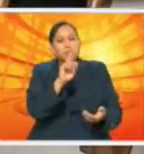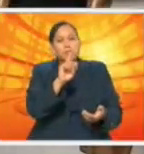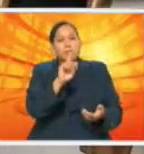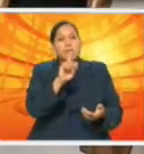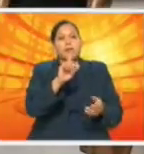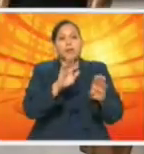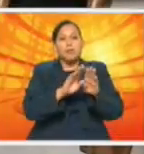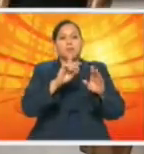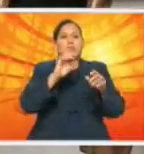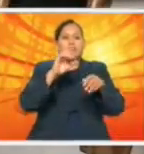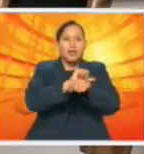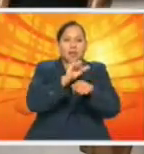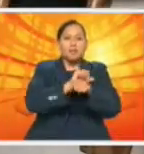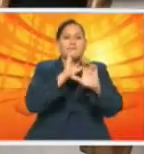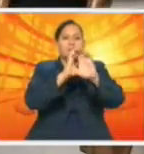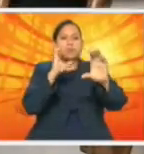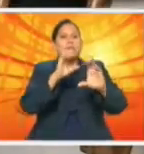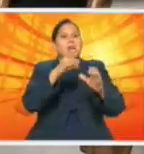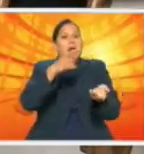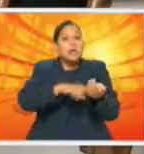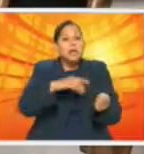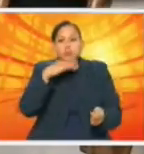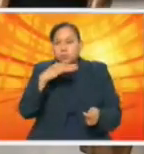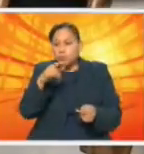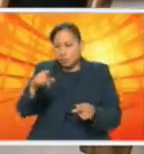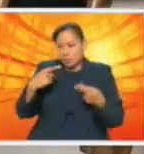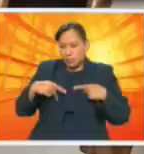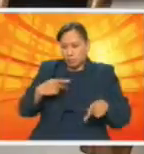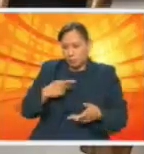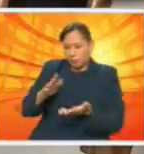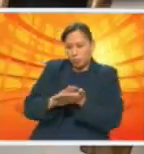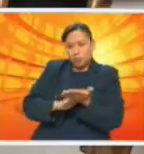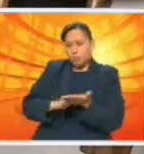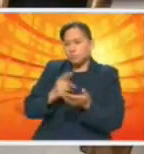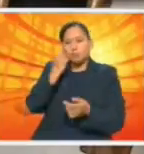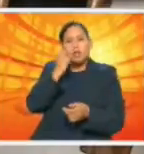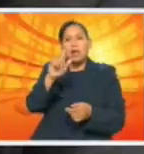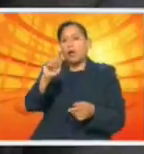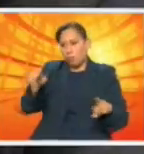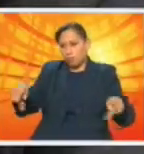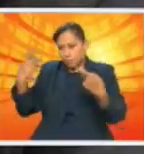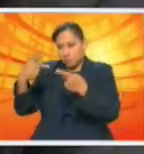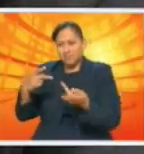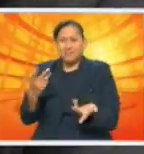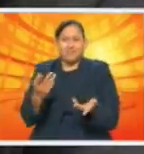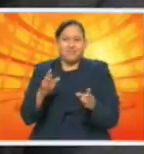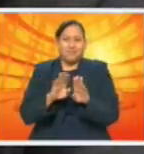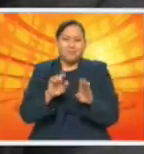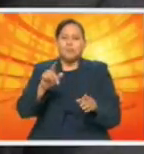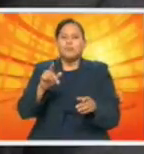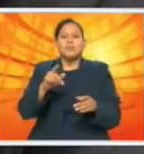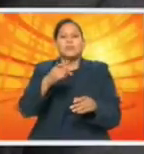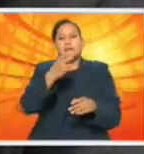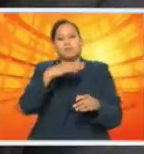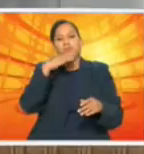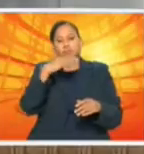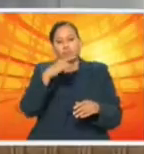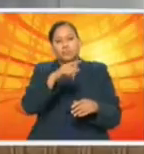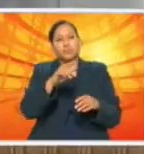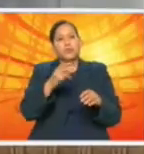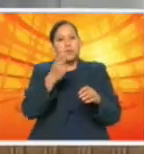esas pipas dando vueltas vendiéndole el agua a gente pobre. Entonces, esas son cosas básicas que hacen a la democracia participativa. Ok, ahora